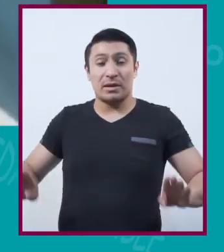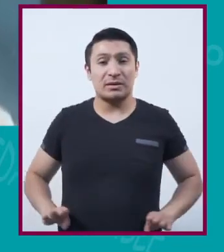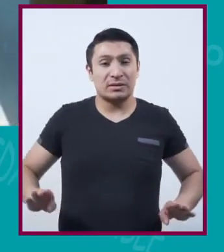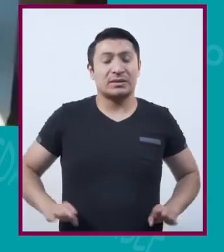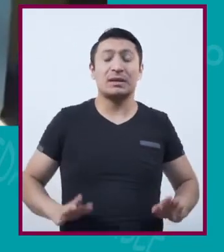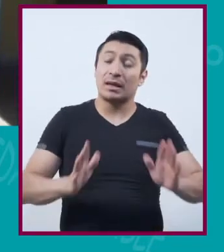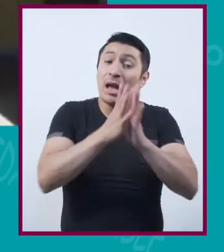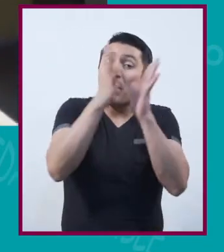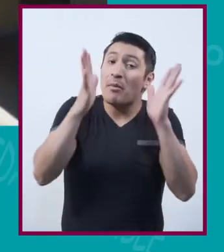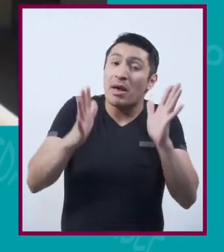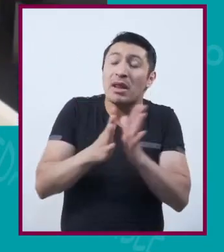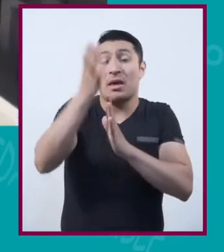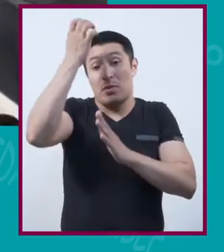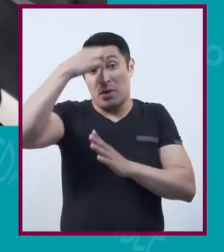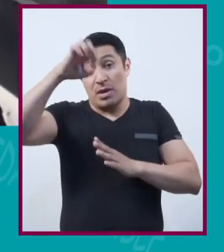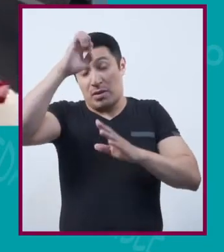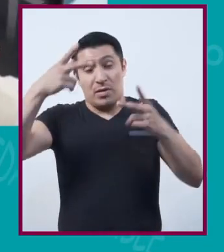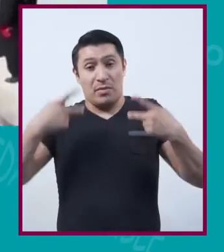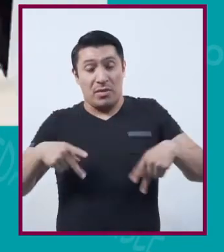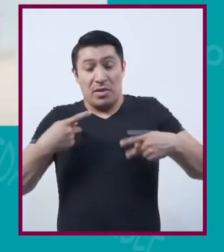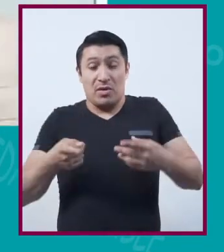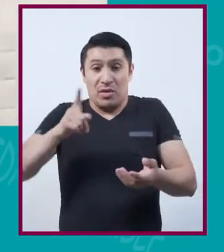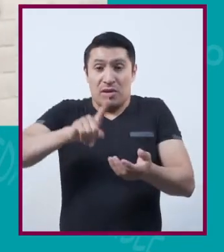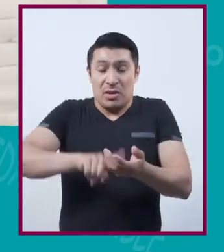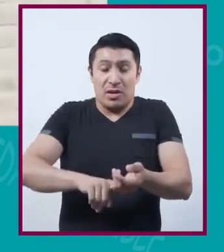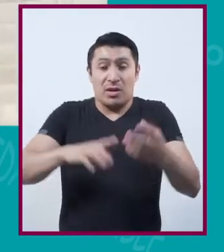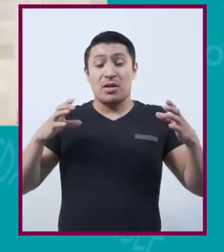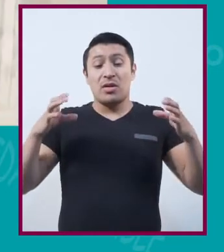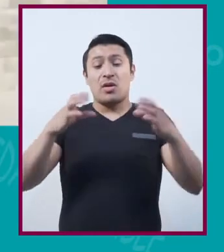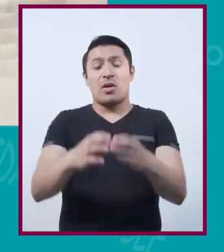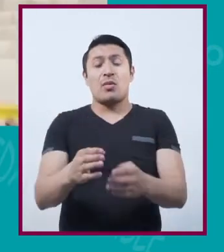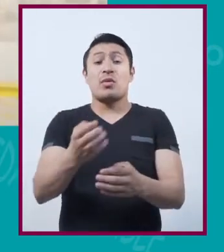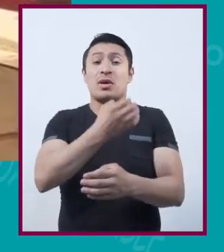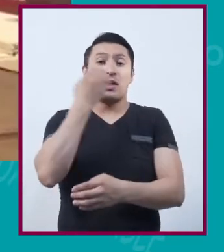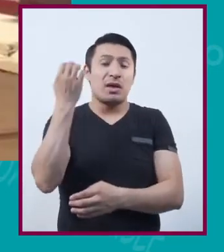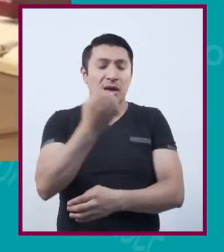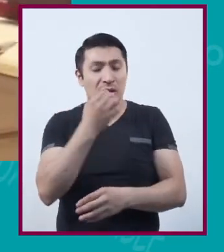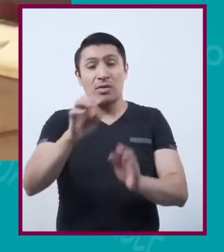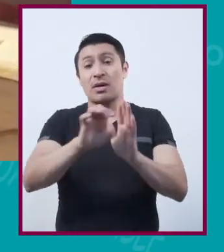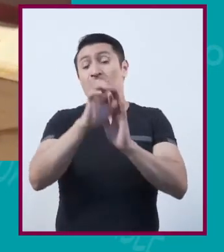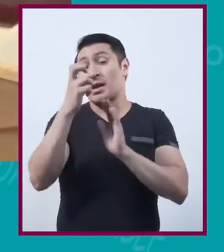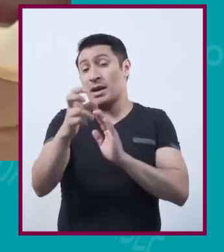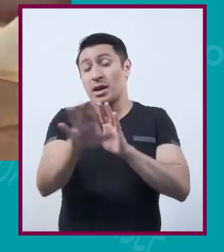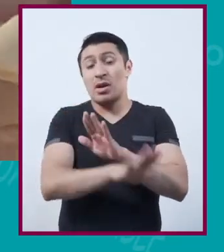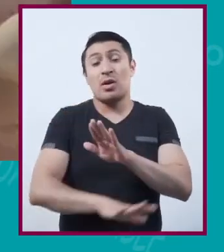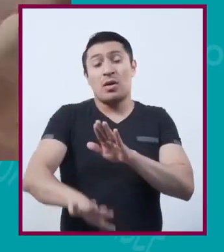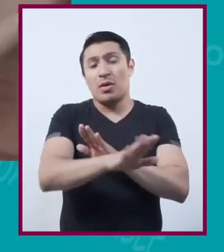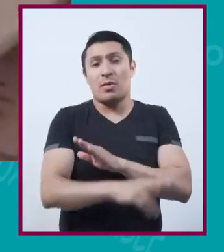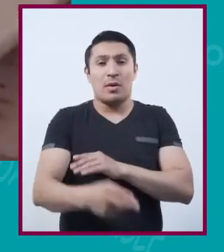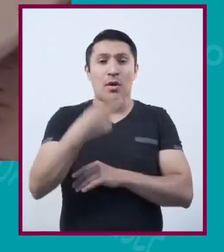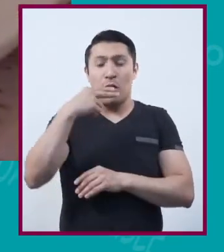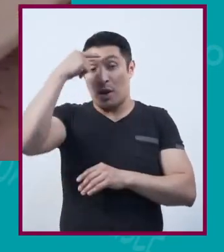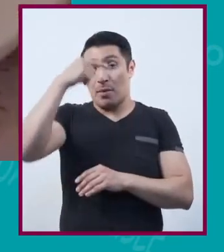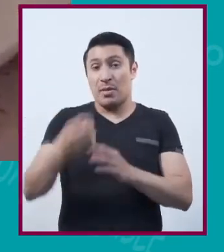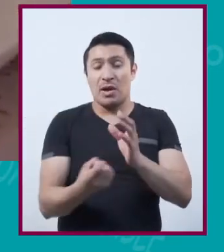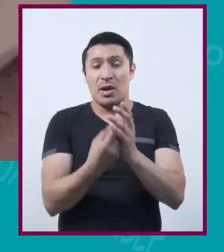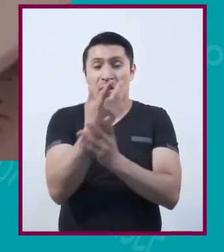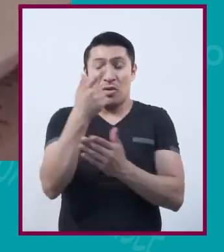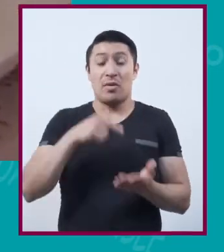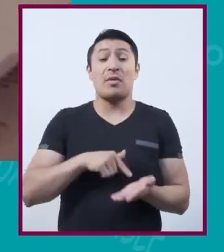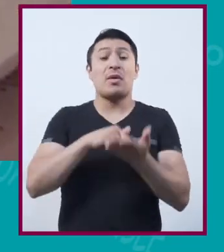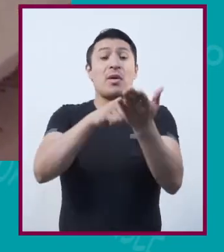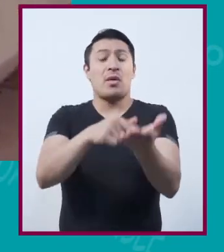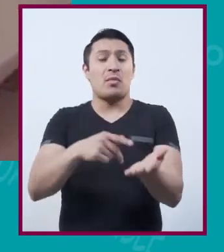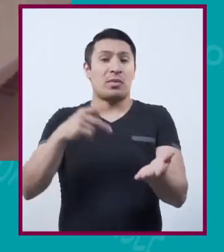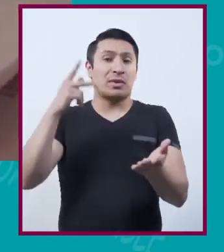las identidades, la participación y las experiencias de agentes de la comunidad educativa, lo que puede servir de base para generación de